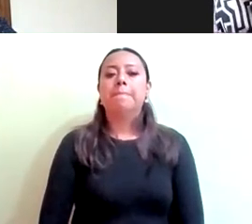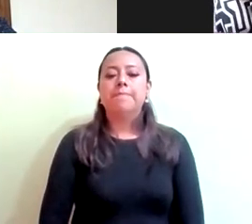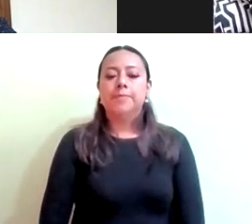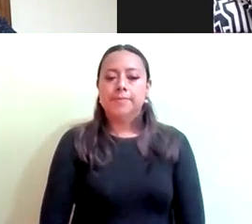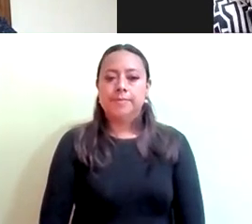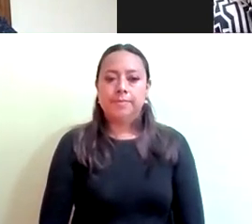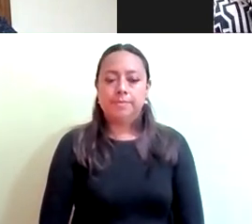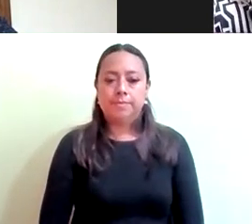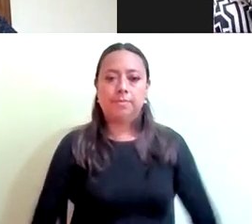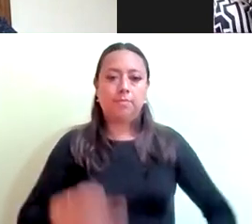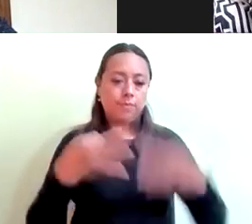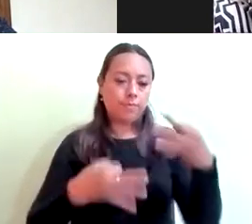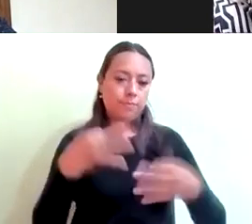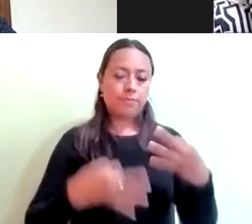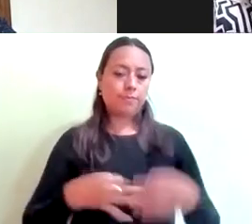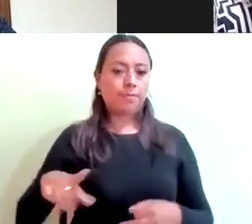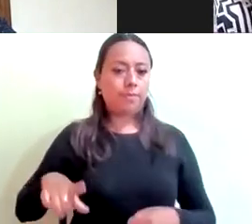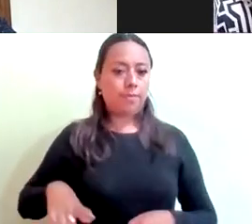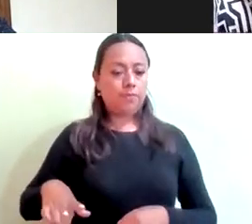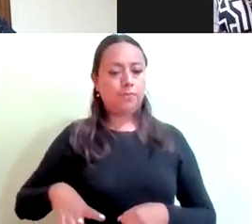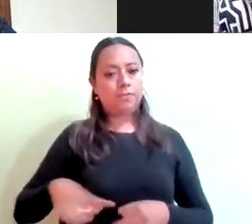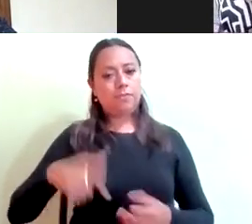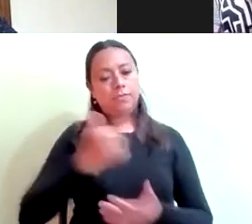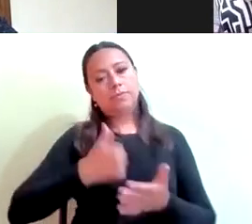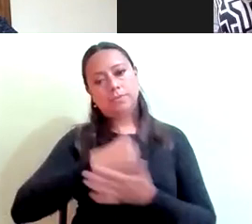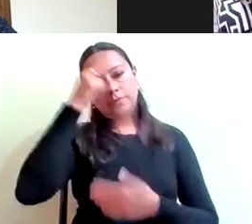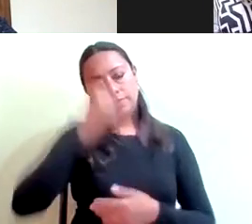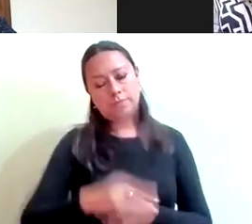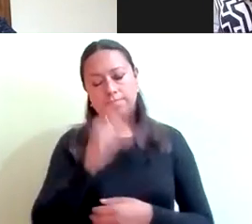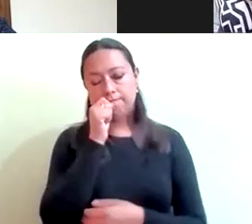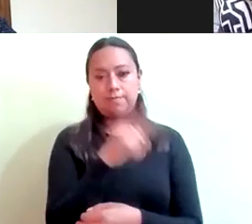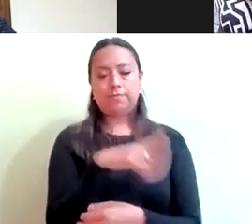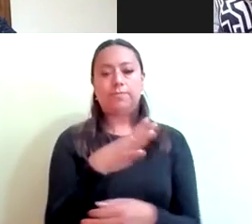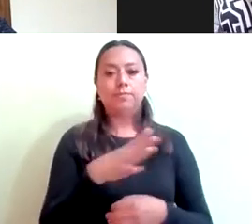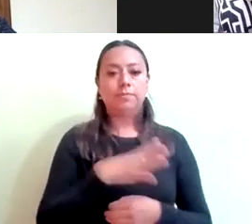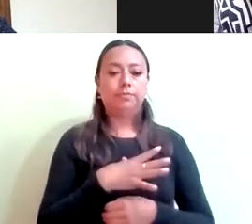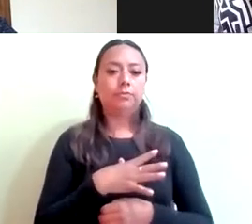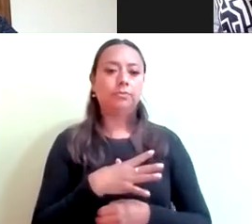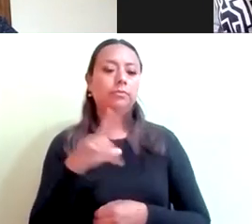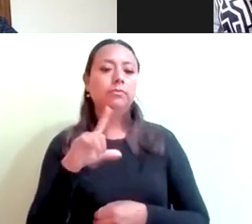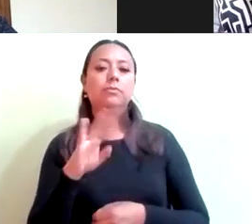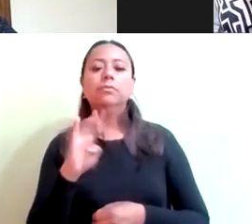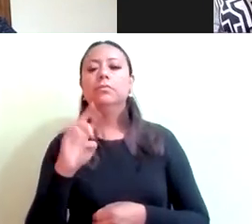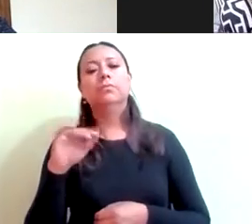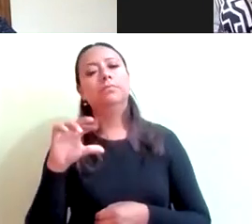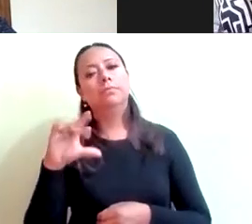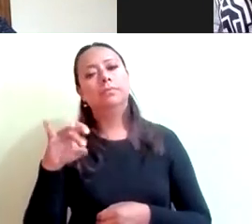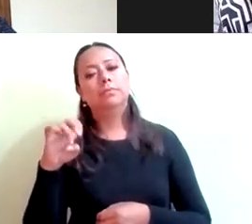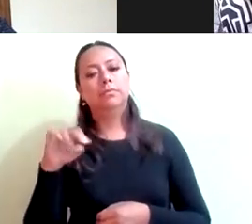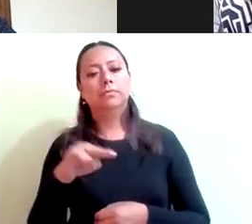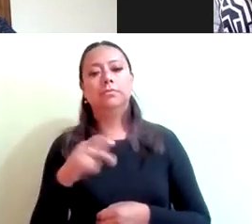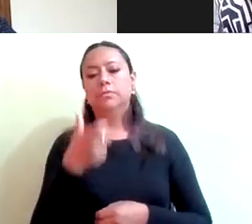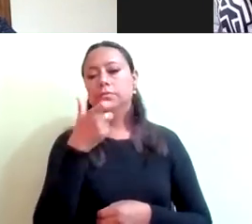jurídico del gobierno de la ciudad. También prevé la liberación de recursos a favor de las alcaldías cuando los